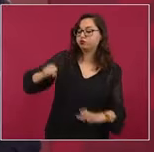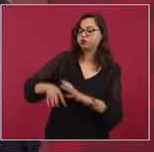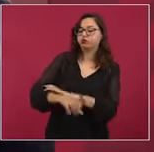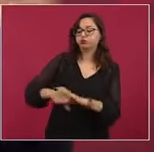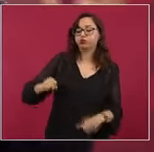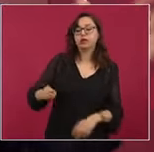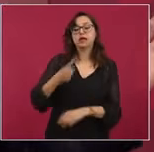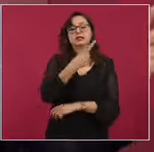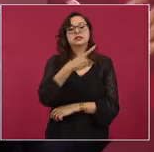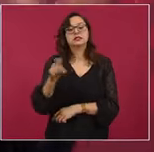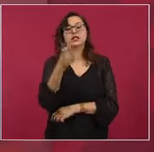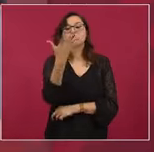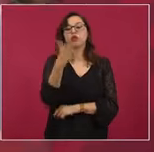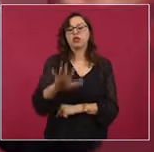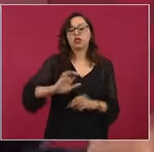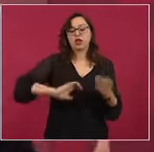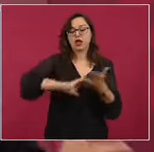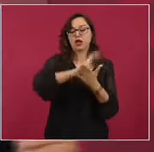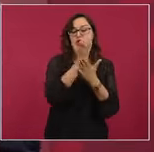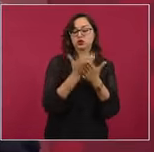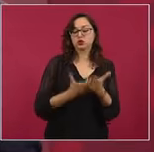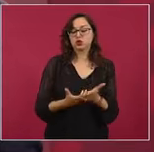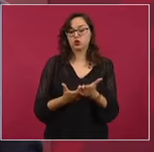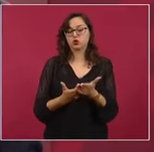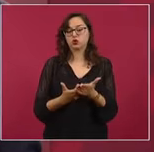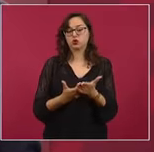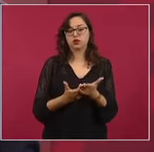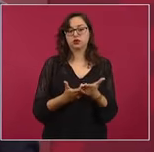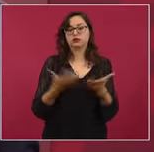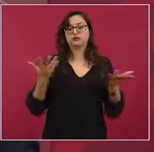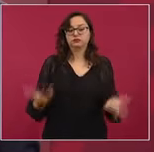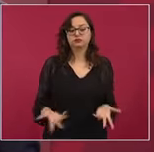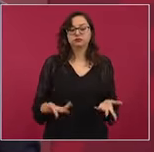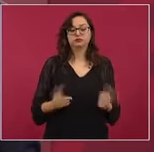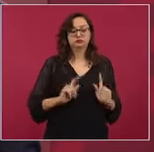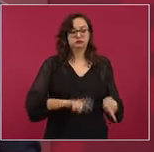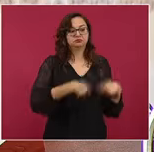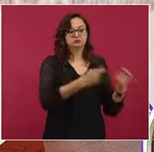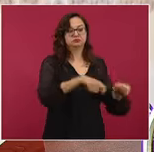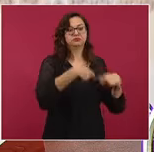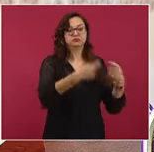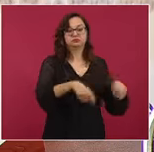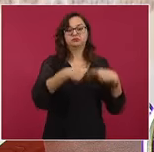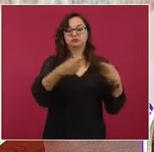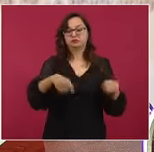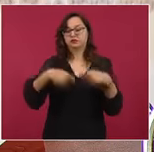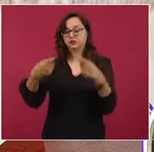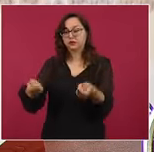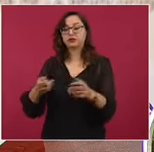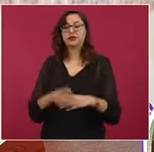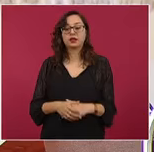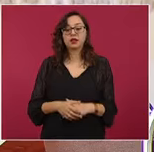Dieron 110 contratos, no me vuelca a cansar de decirlo. Y engañaron de